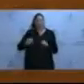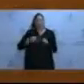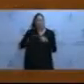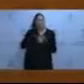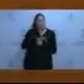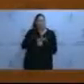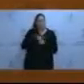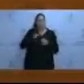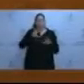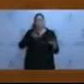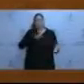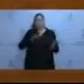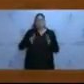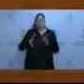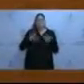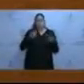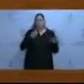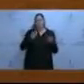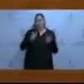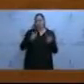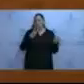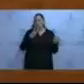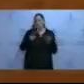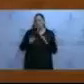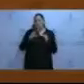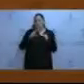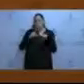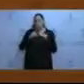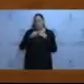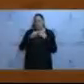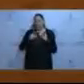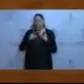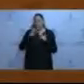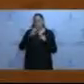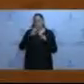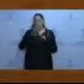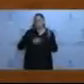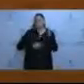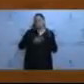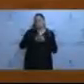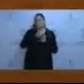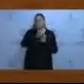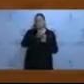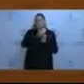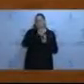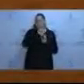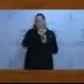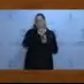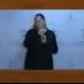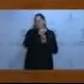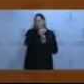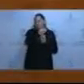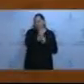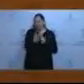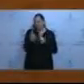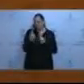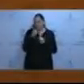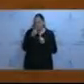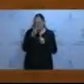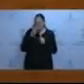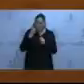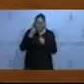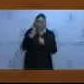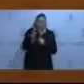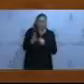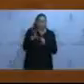a una media de 60-70 pacientes y teniendo solo 3 minutos de tiempo por enfermo, cuando desde hace años solicitamos que